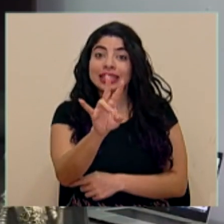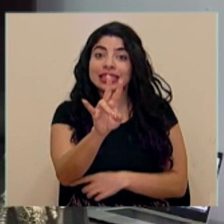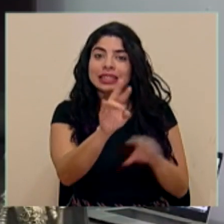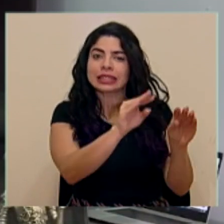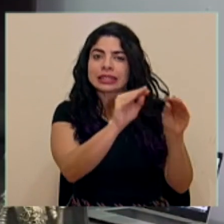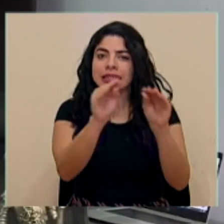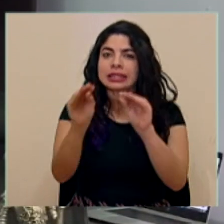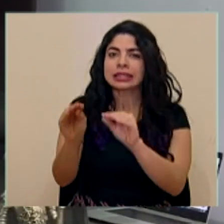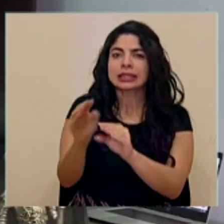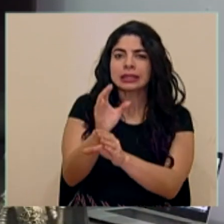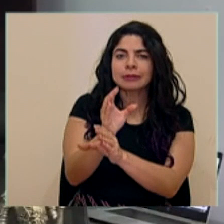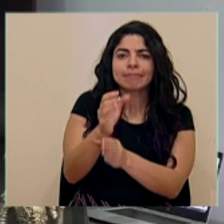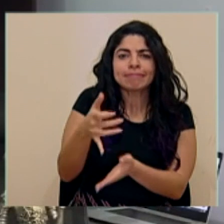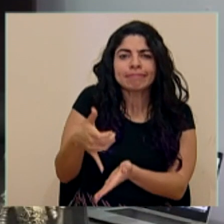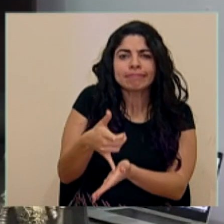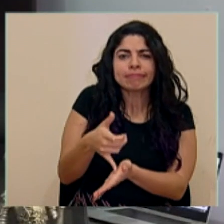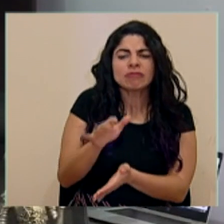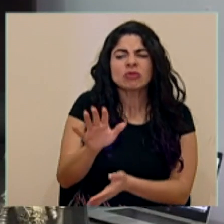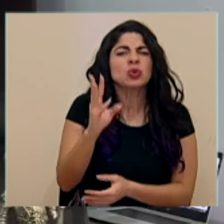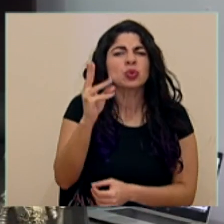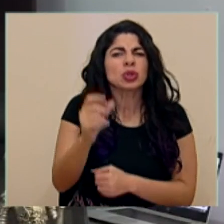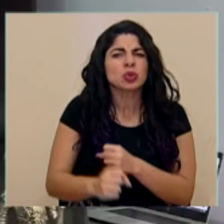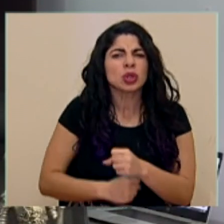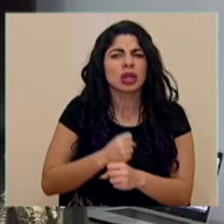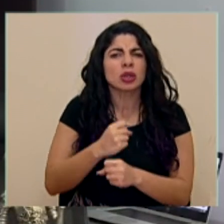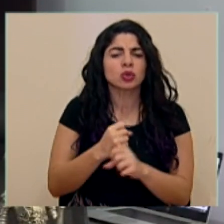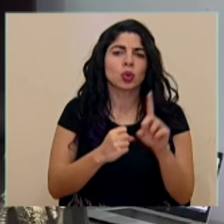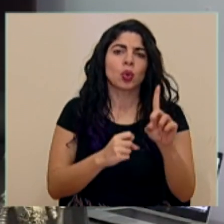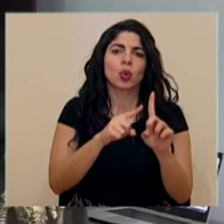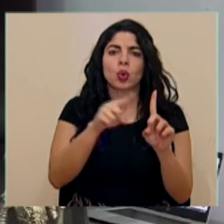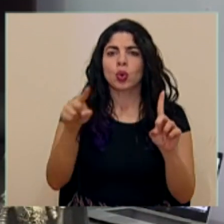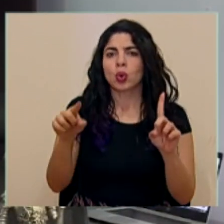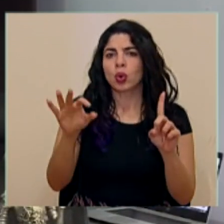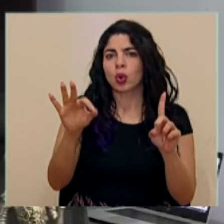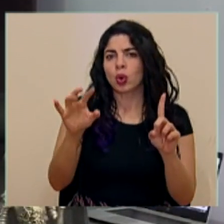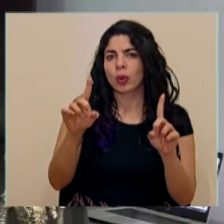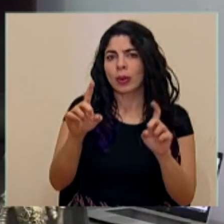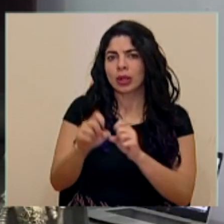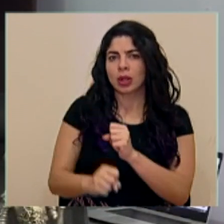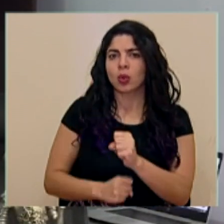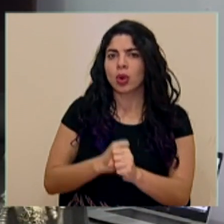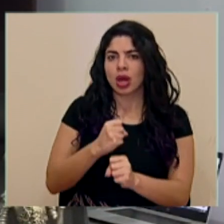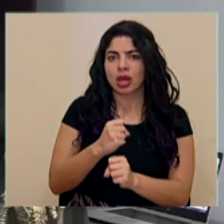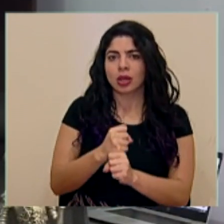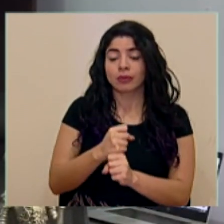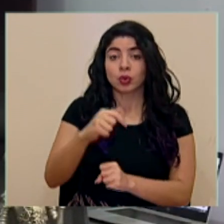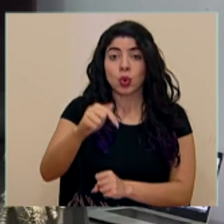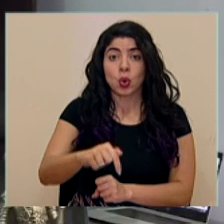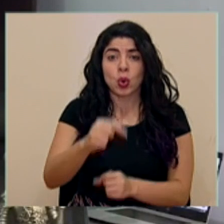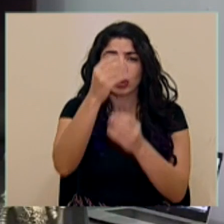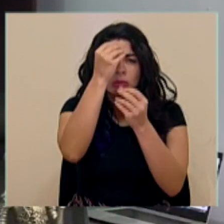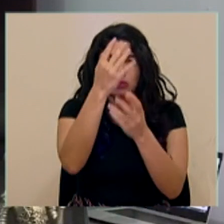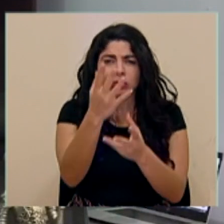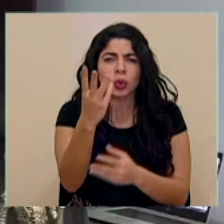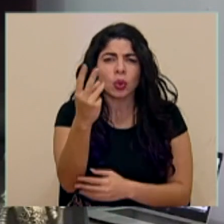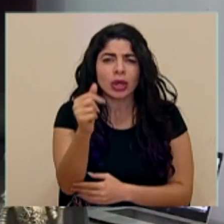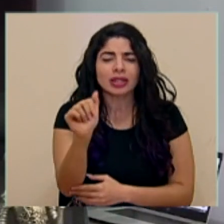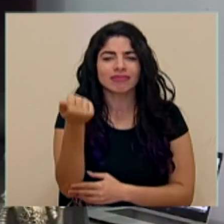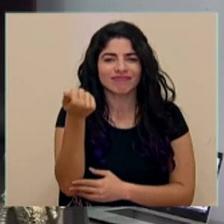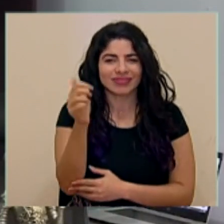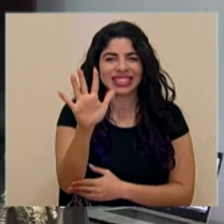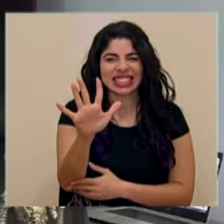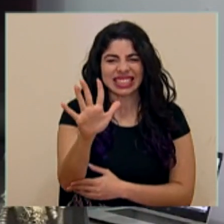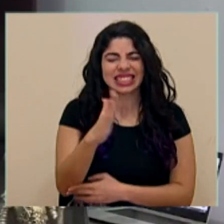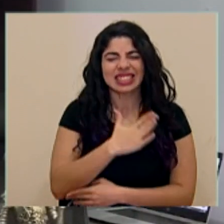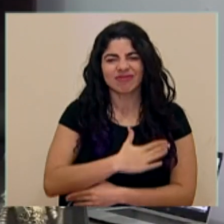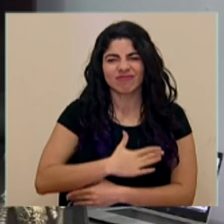en cuidados intensivos, con un rango de edad que va de 1 a 91 años. Para hoy se reportan 15